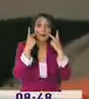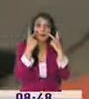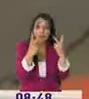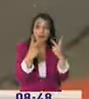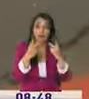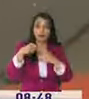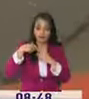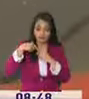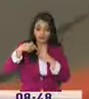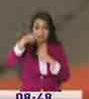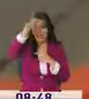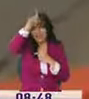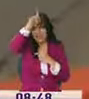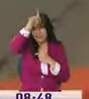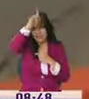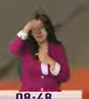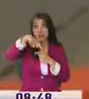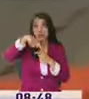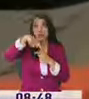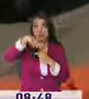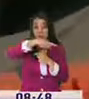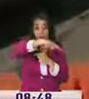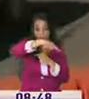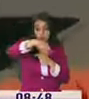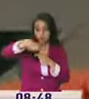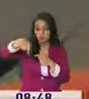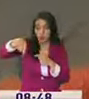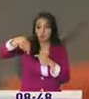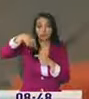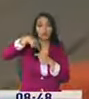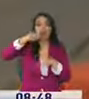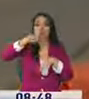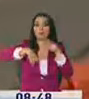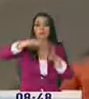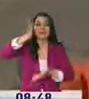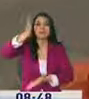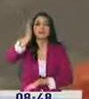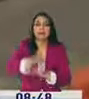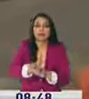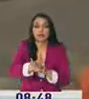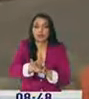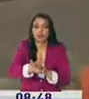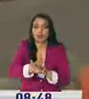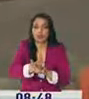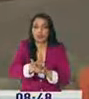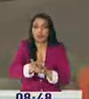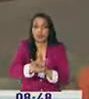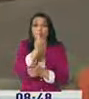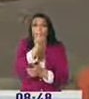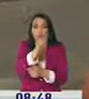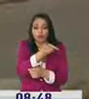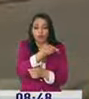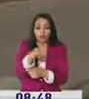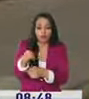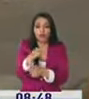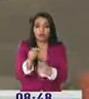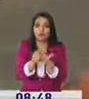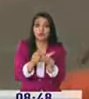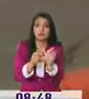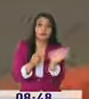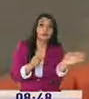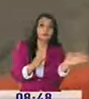la Alemania y este giro que estamos viendo en imágenes no se podrá realizar. Lo que se va a hacer es se va a habilitar un carril de los que están a mi lado